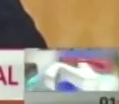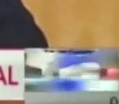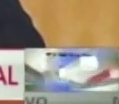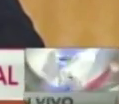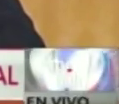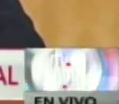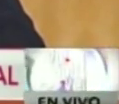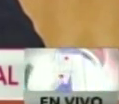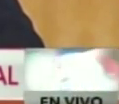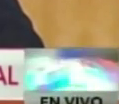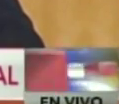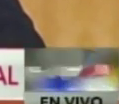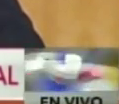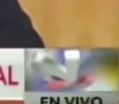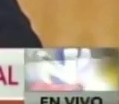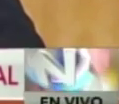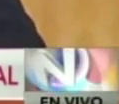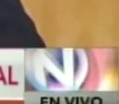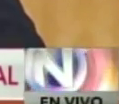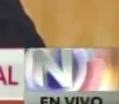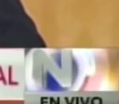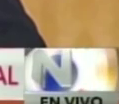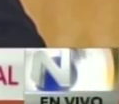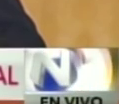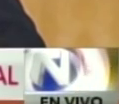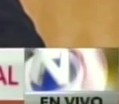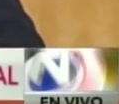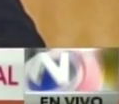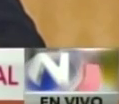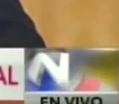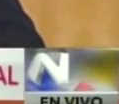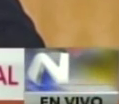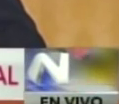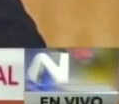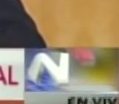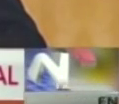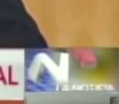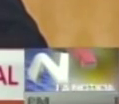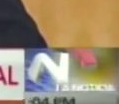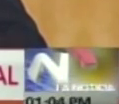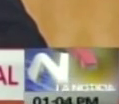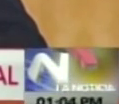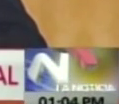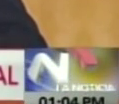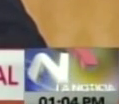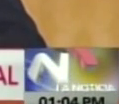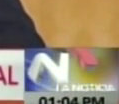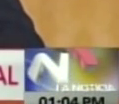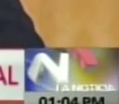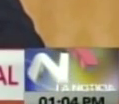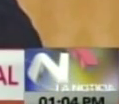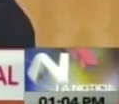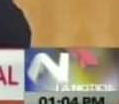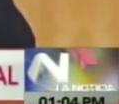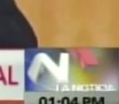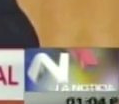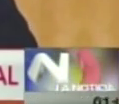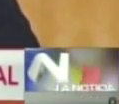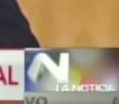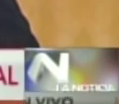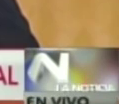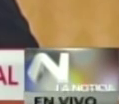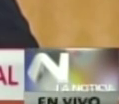hermosa cadena que reflejó el espíritu de la cumbre número 17 del NOAL, donde